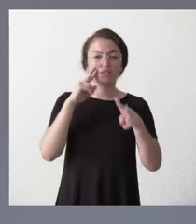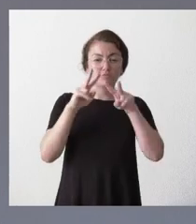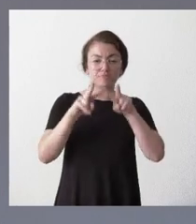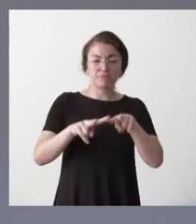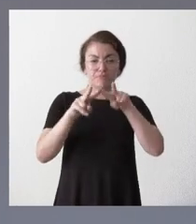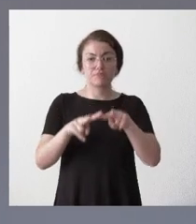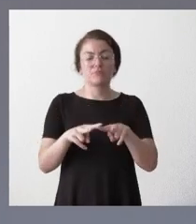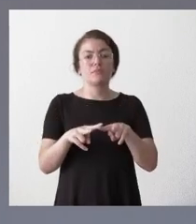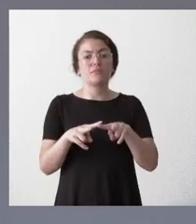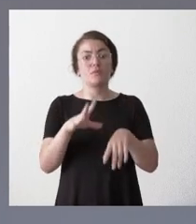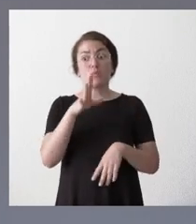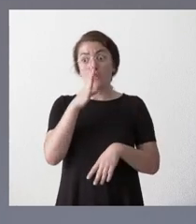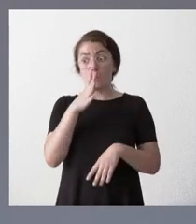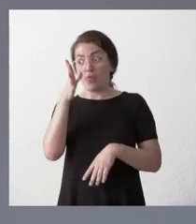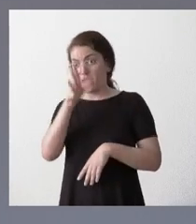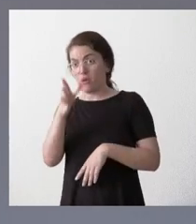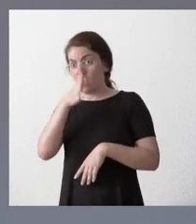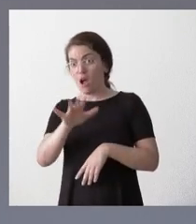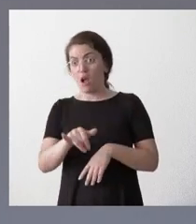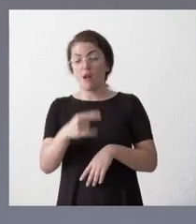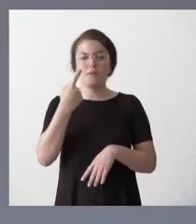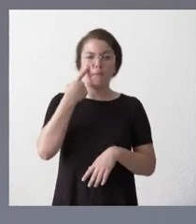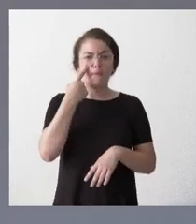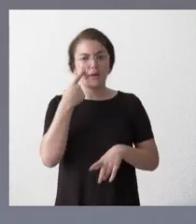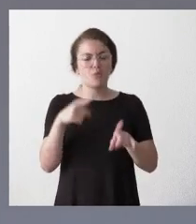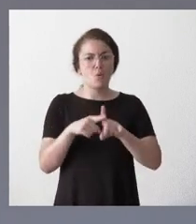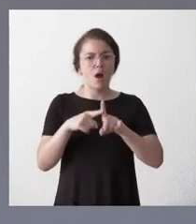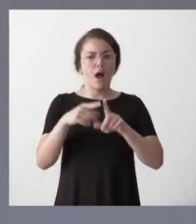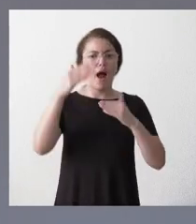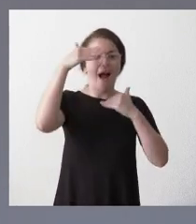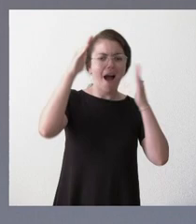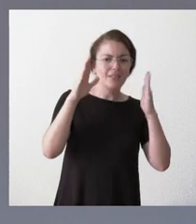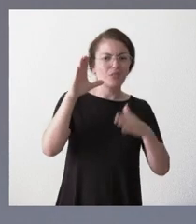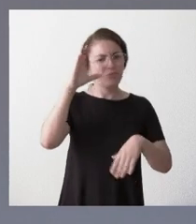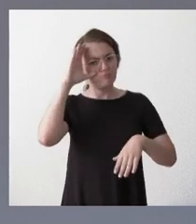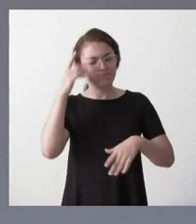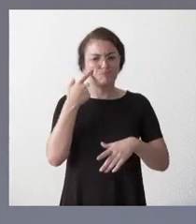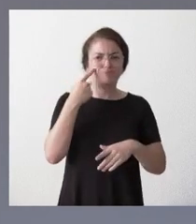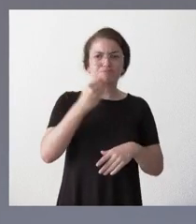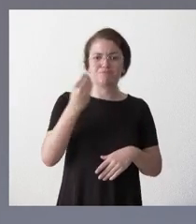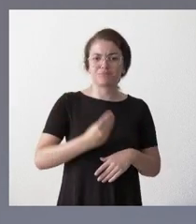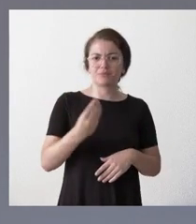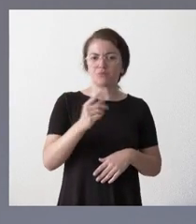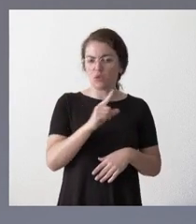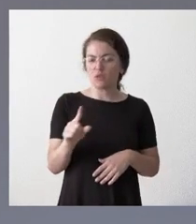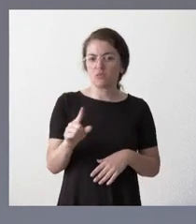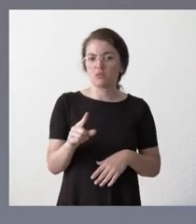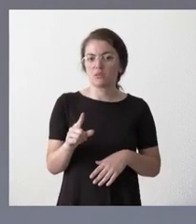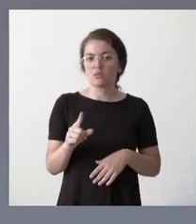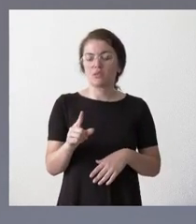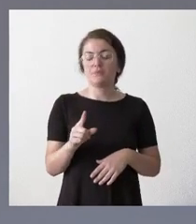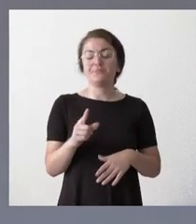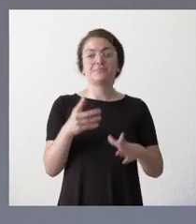raíz de las diferentes denuncias, se ve que la atención que están recibiendo no es la adecuada y por eso se